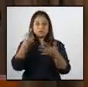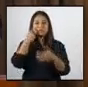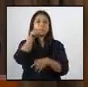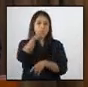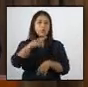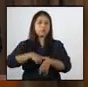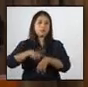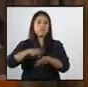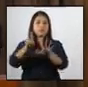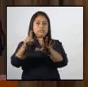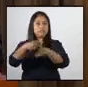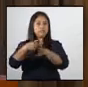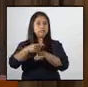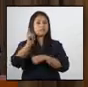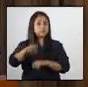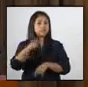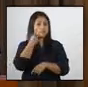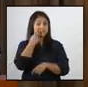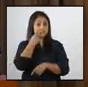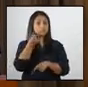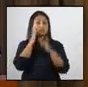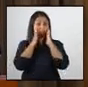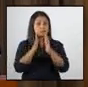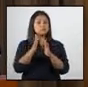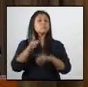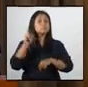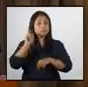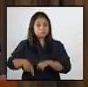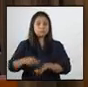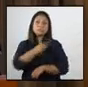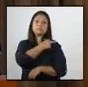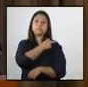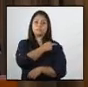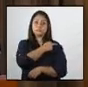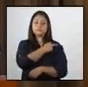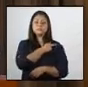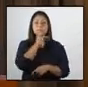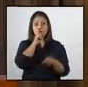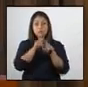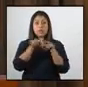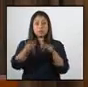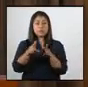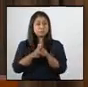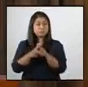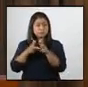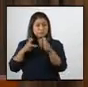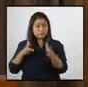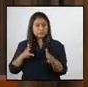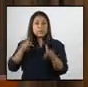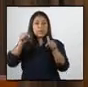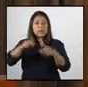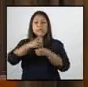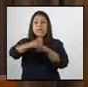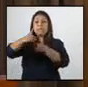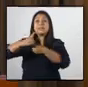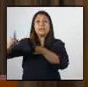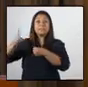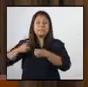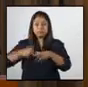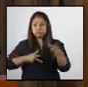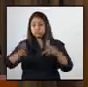pero tenemos que actuar con responsabilidad hago énfasis que el tránsito interdepartamental